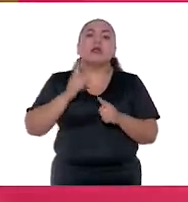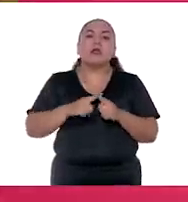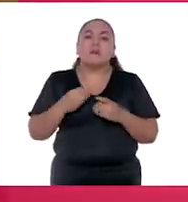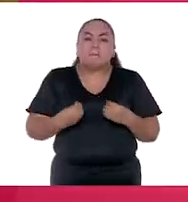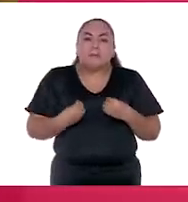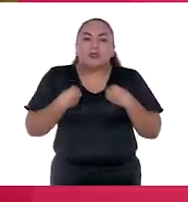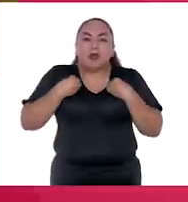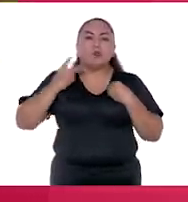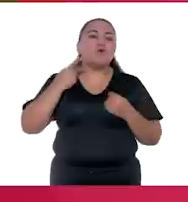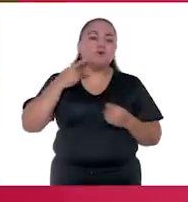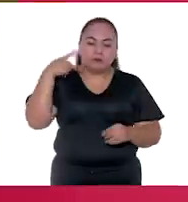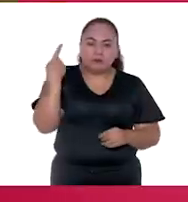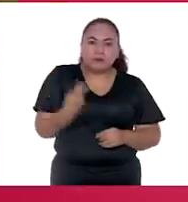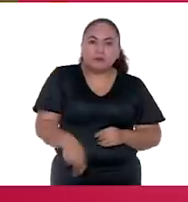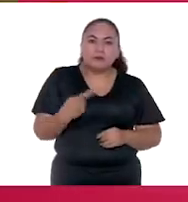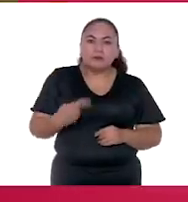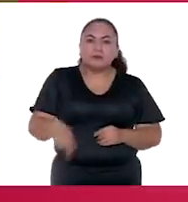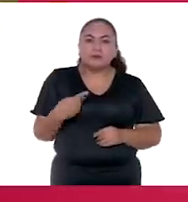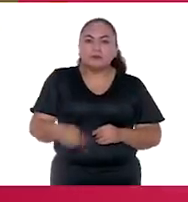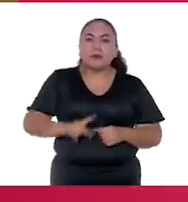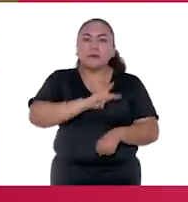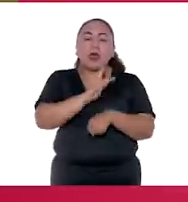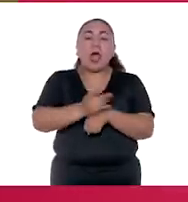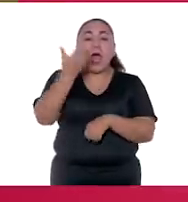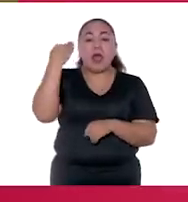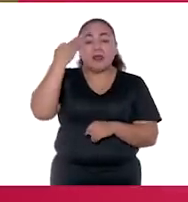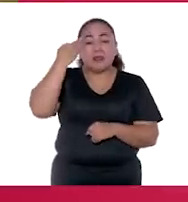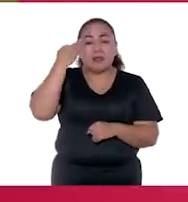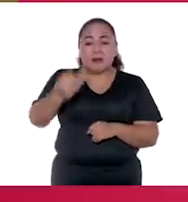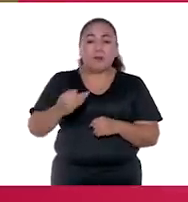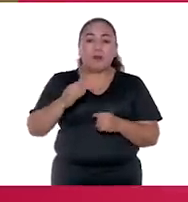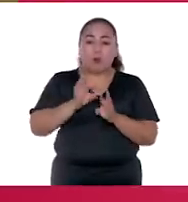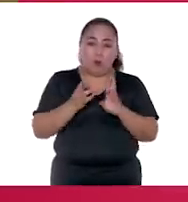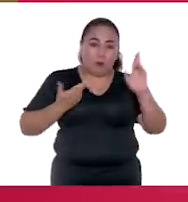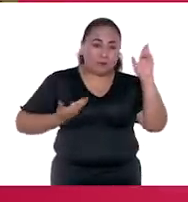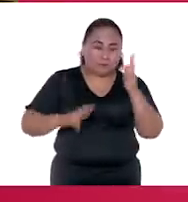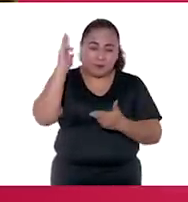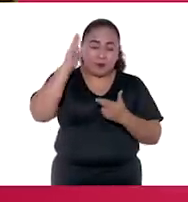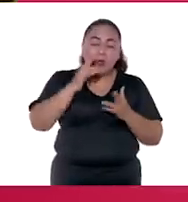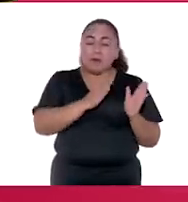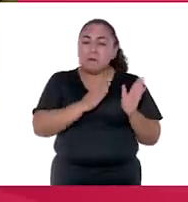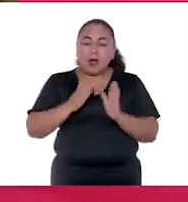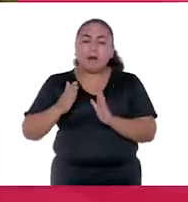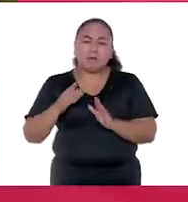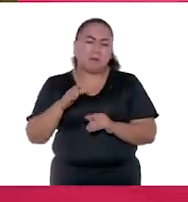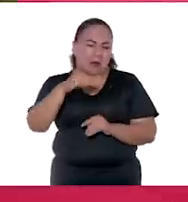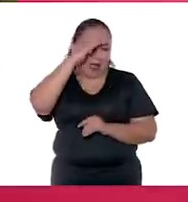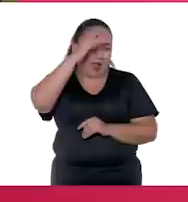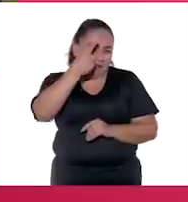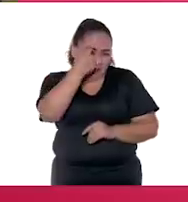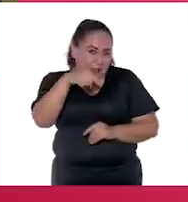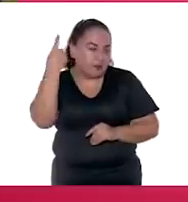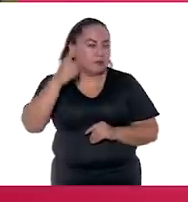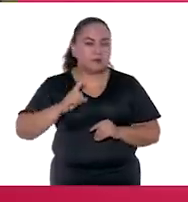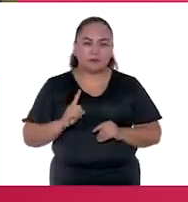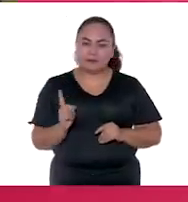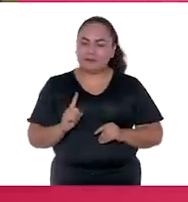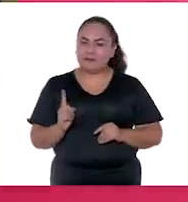vida política del país en los violentos años posteriores a la lucha armada. Sencilla labor, ¿no?